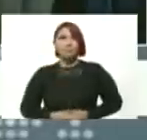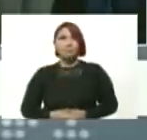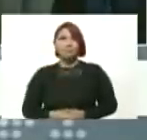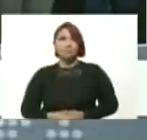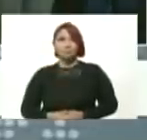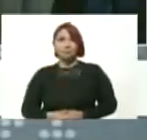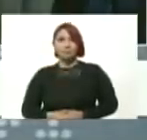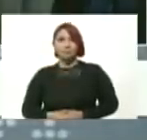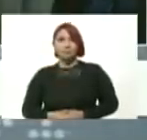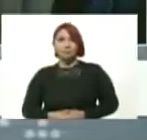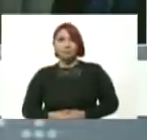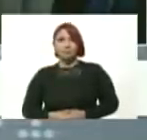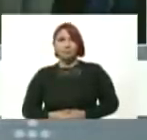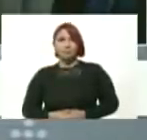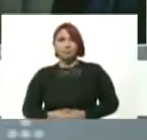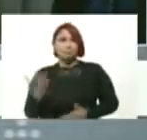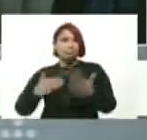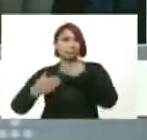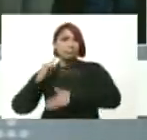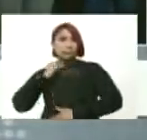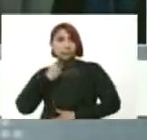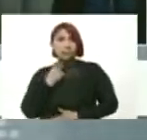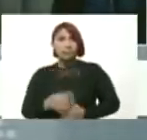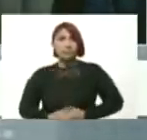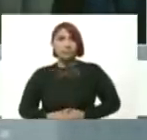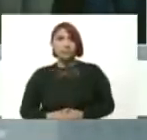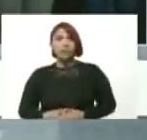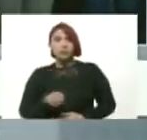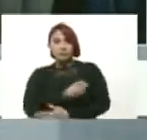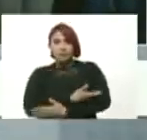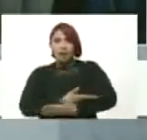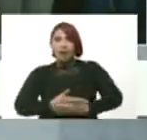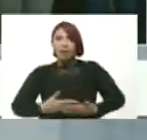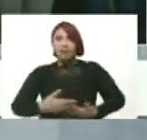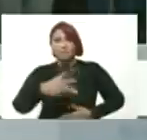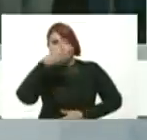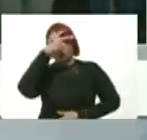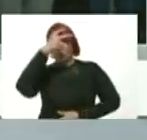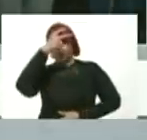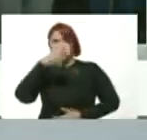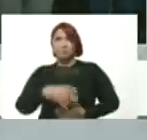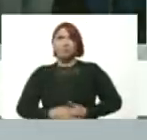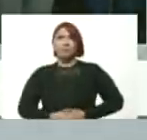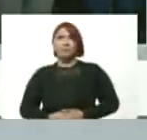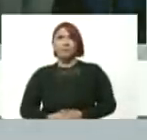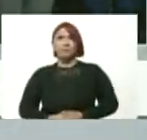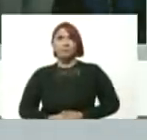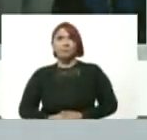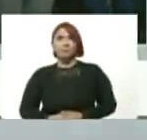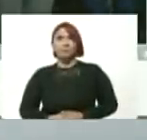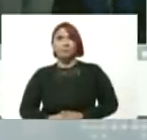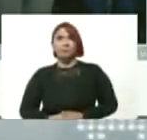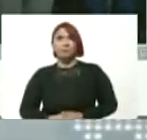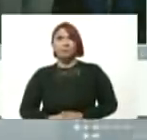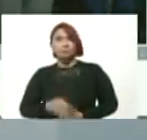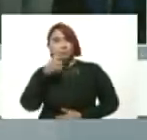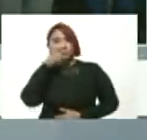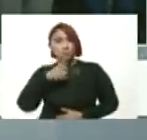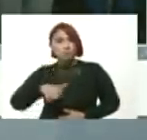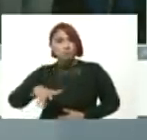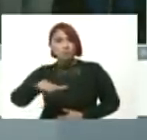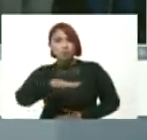no yo así que mi sangre es falconiana falcón un pueblo